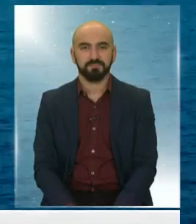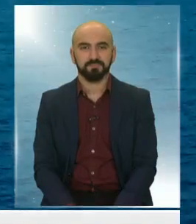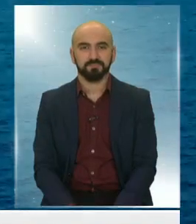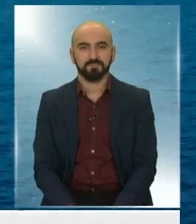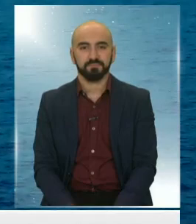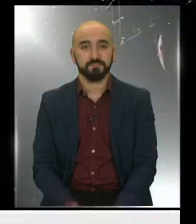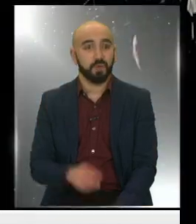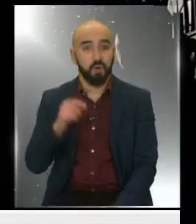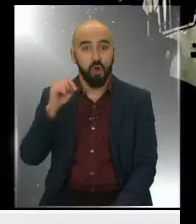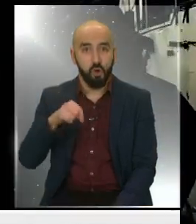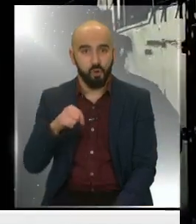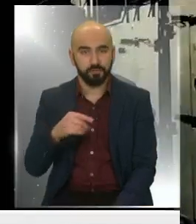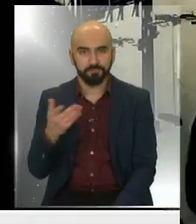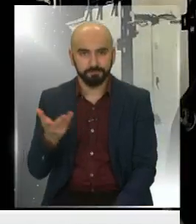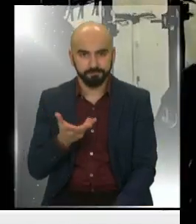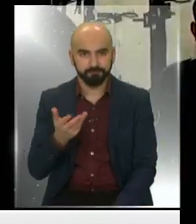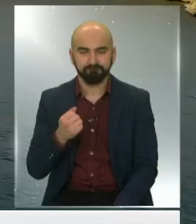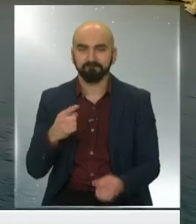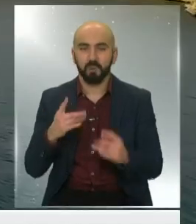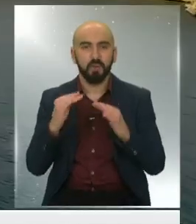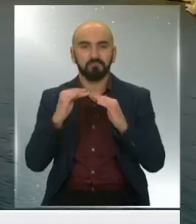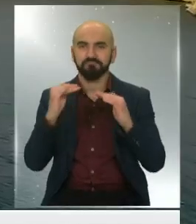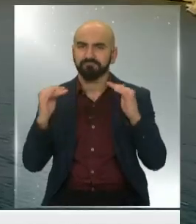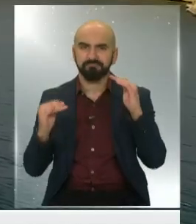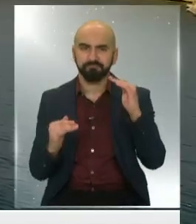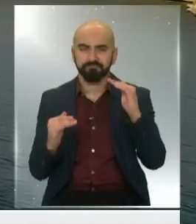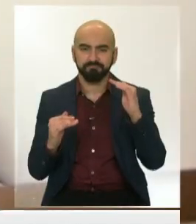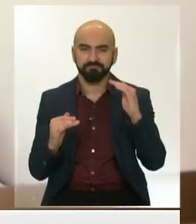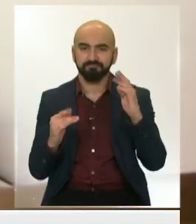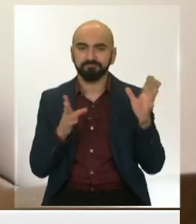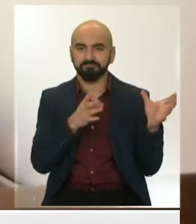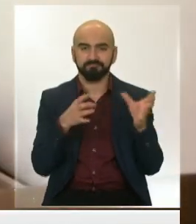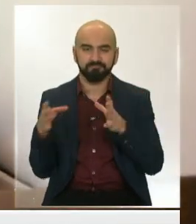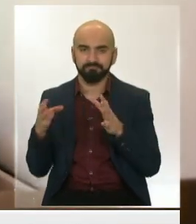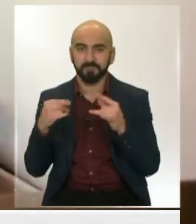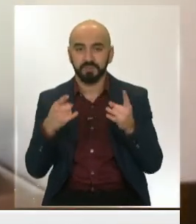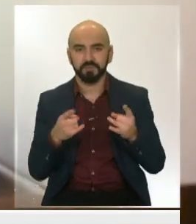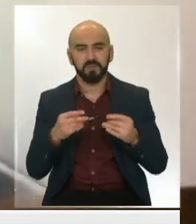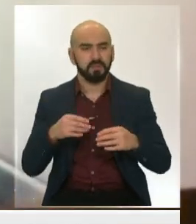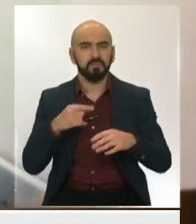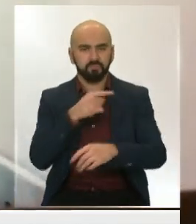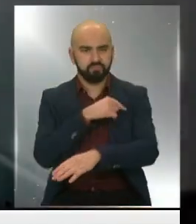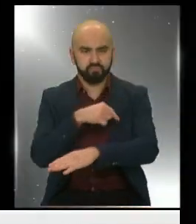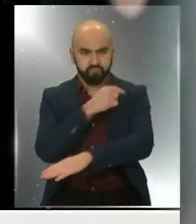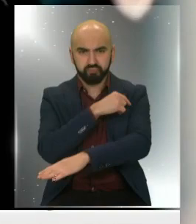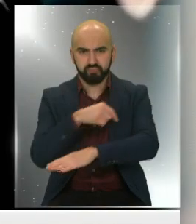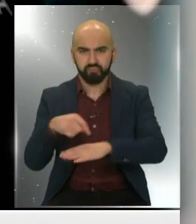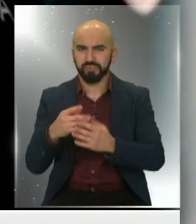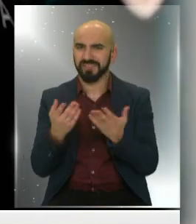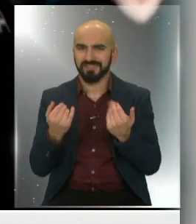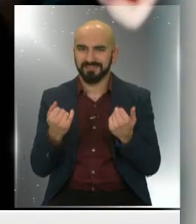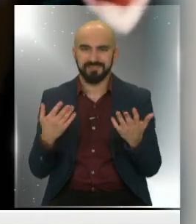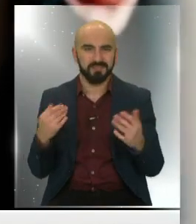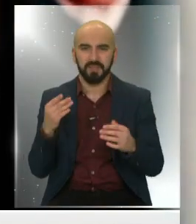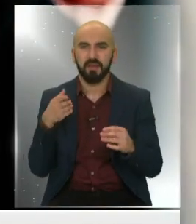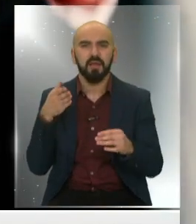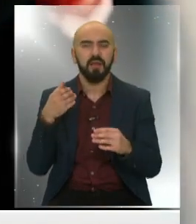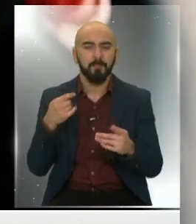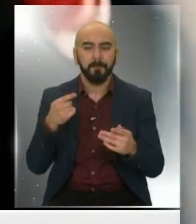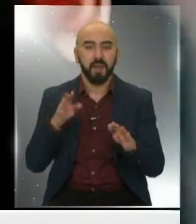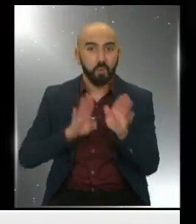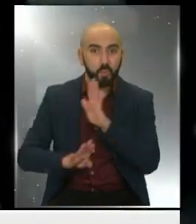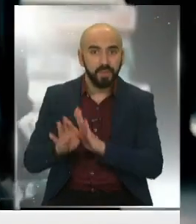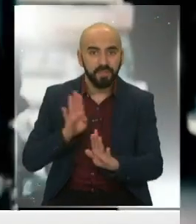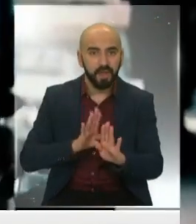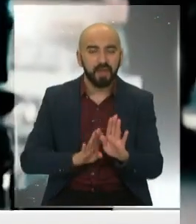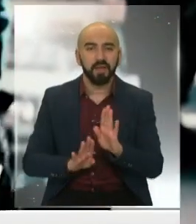Hoy, más que nunca, la contienda es desigual y el despliegue en todo tipo de terrenos es necesario para cuidar, proteger e